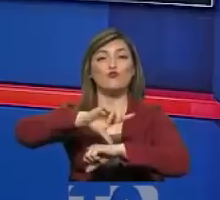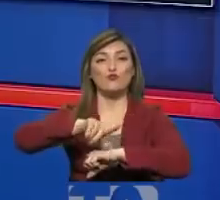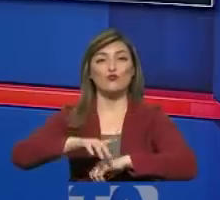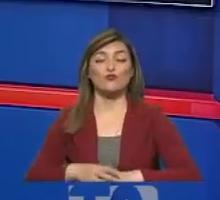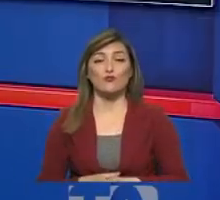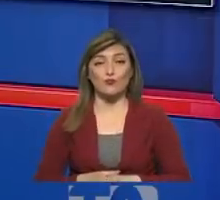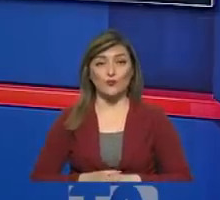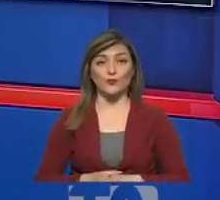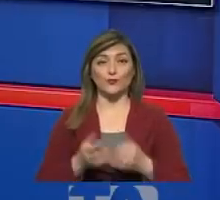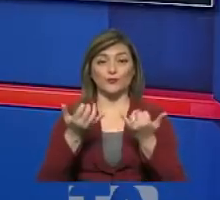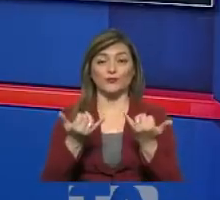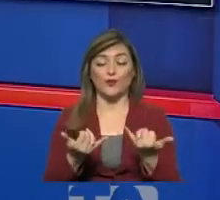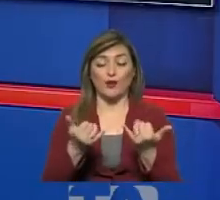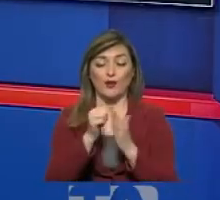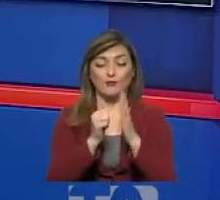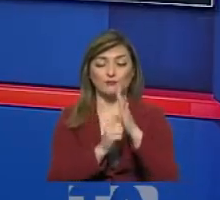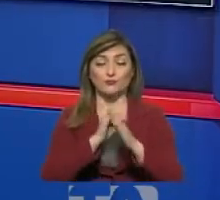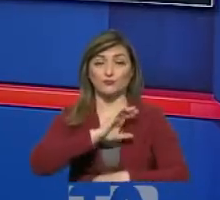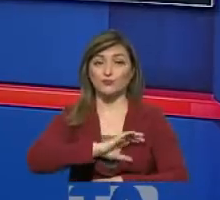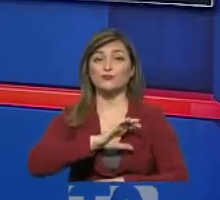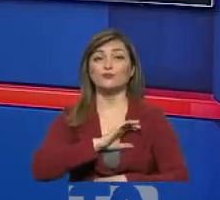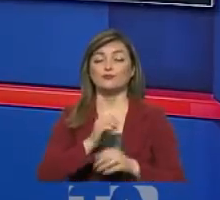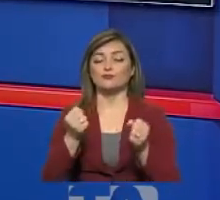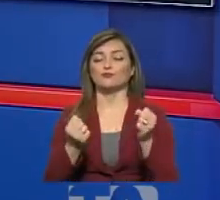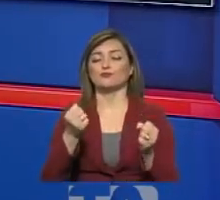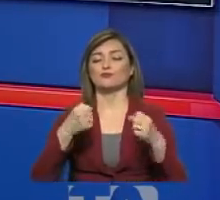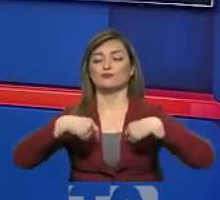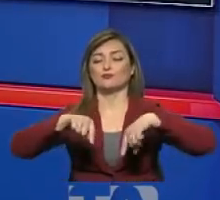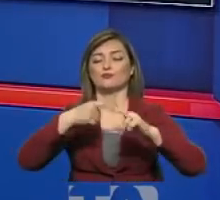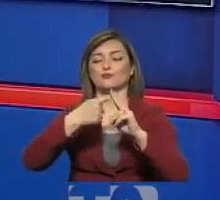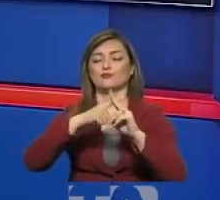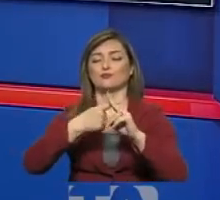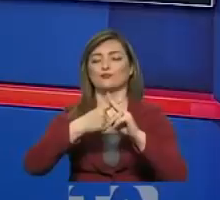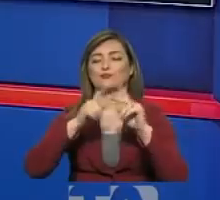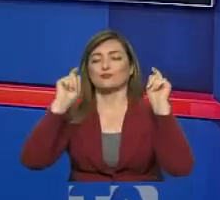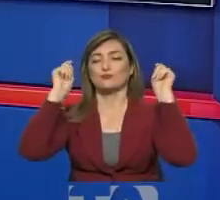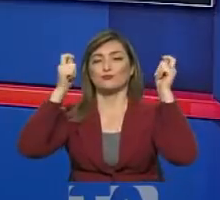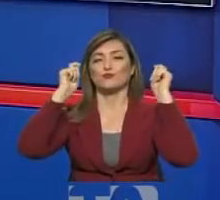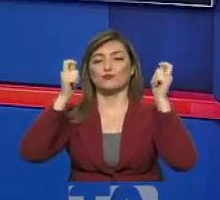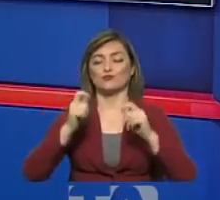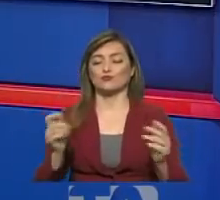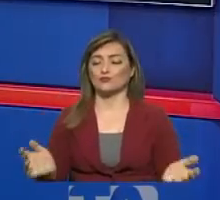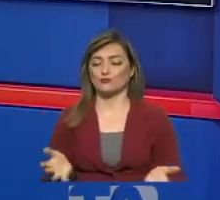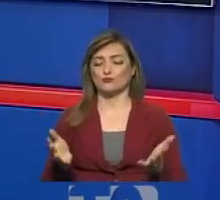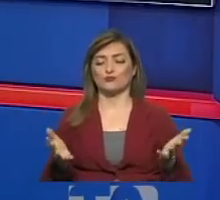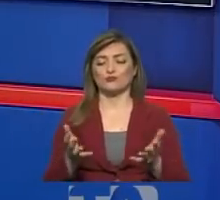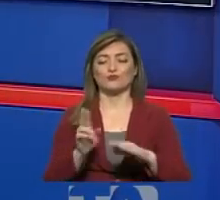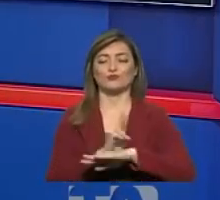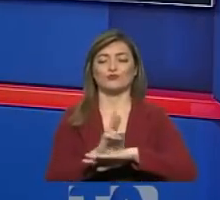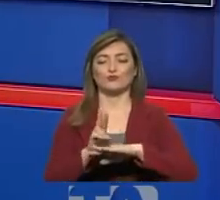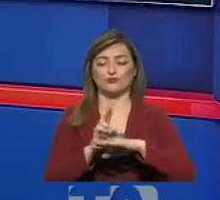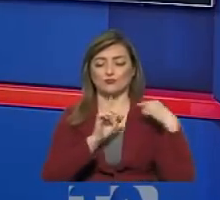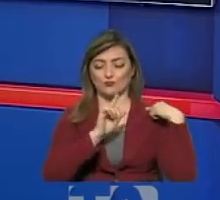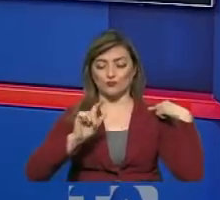8:09. Ahora les contamos que la Agencia Metropolitana de Tránsito inició con una campaña para incentivar el buen uso